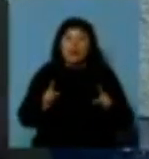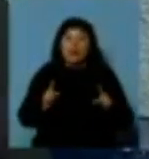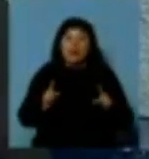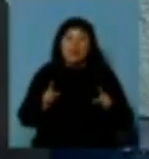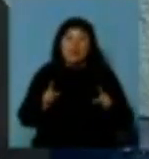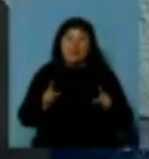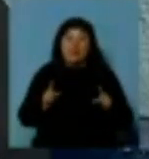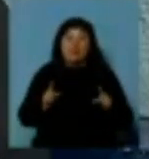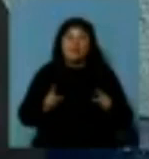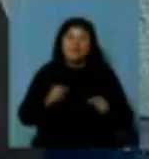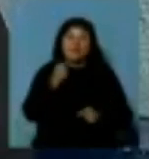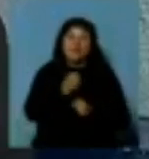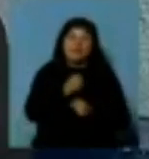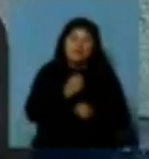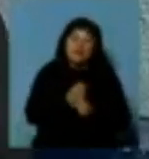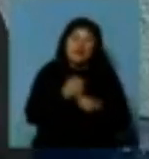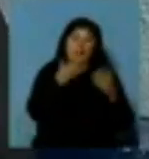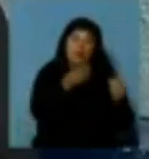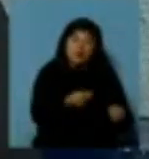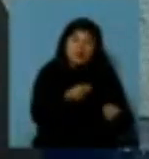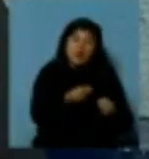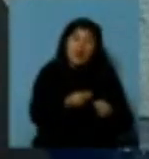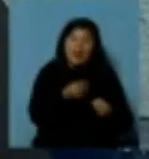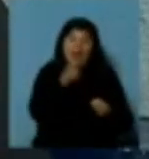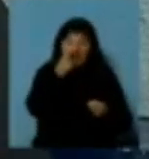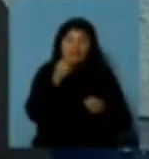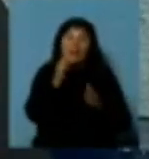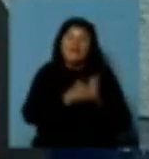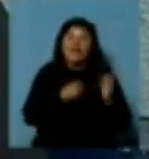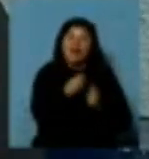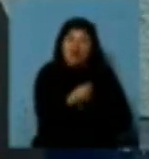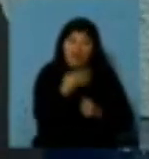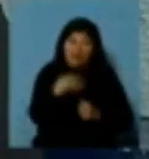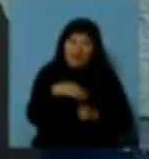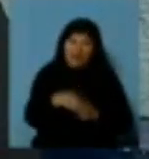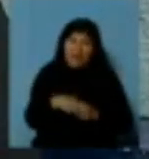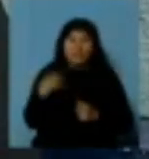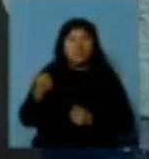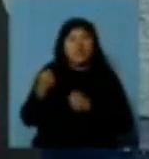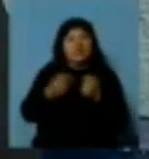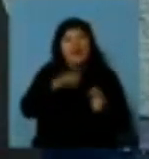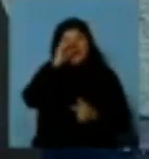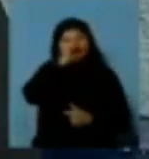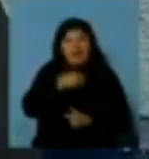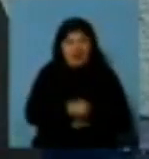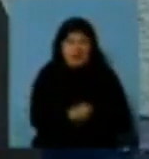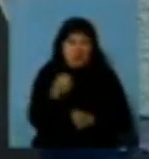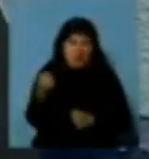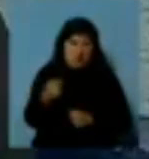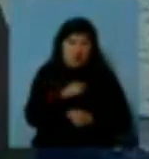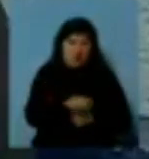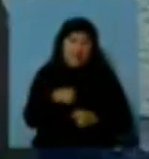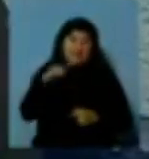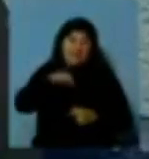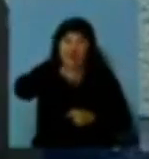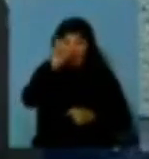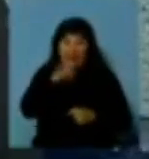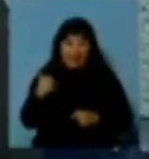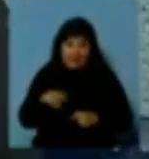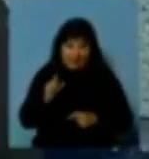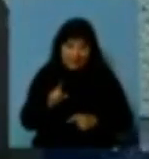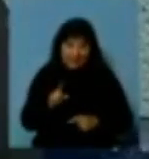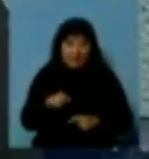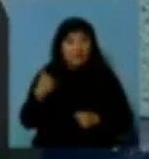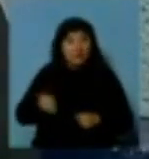tiene trabajo hay que ayudarla con un trabajo en blanco, no con un trabajo en negro. Con un trabajo que no lleva a ningún lado. Y este país, si